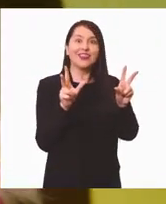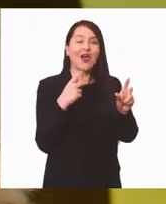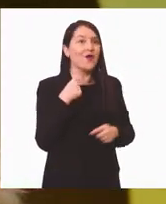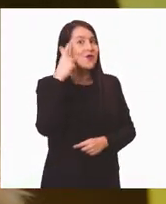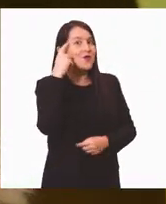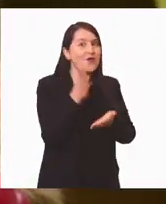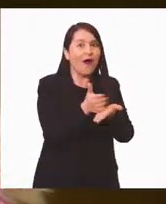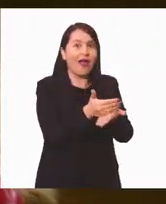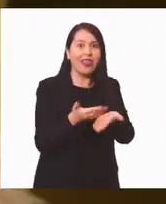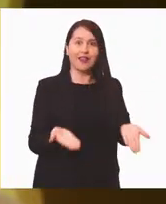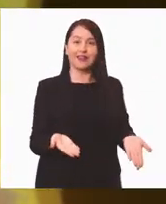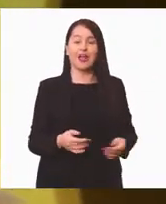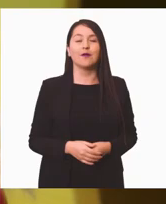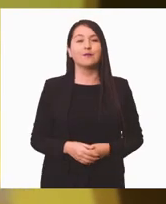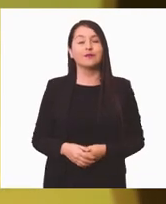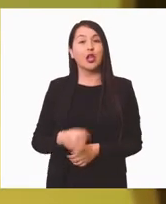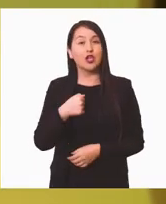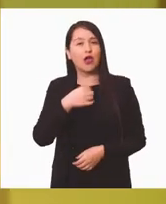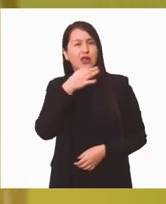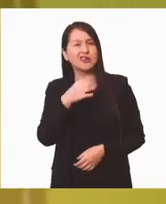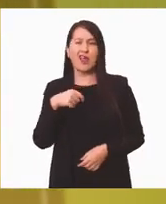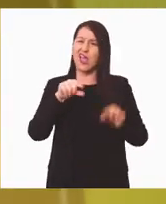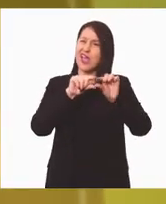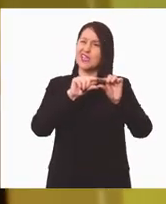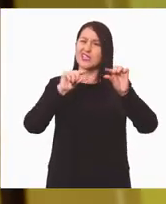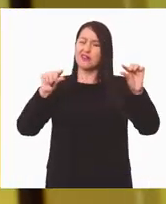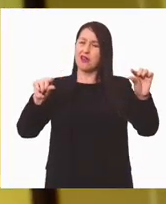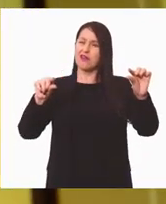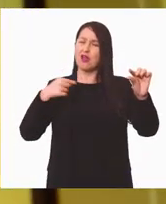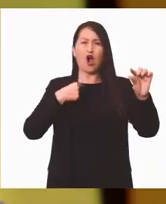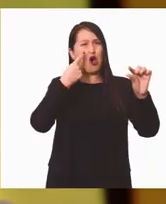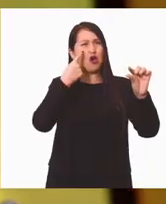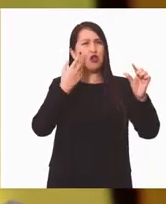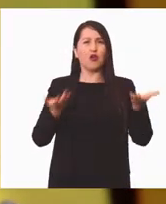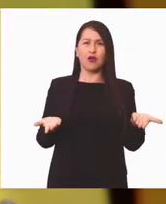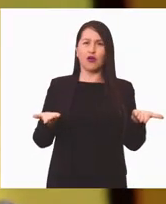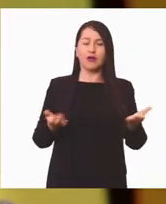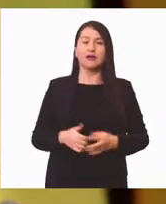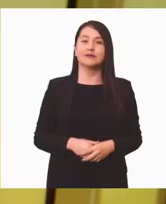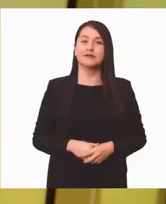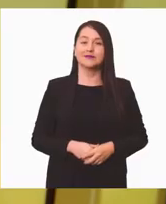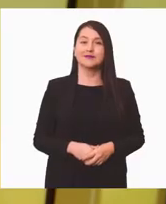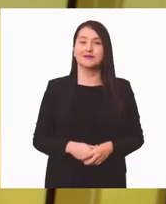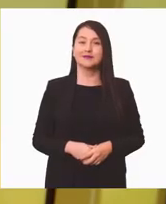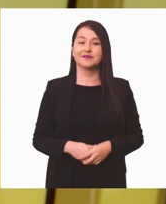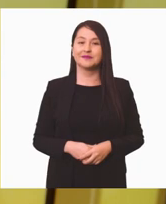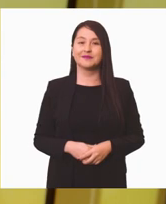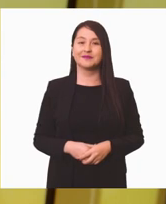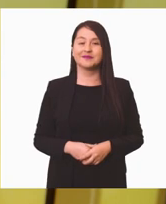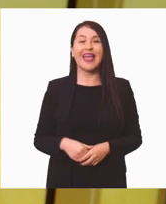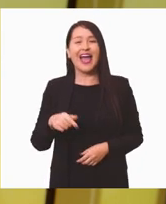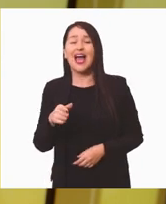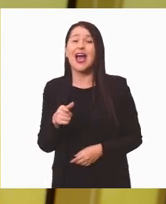analítica. Debo decir que esa frase me suena extrañamente familiar. ¡Ah, memes de gatitos! ¡Cómo me gustan los memes